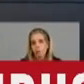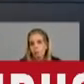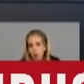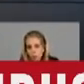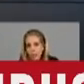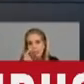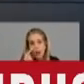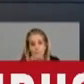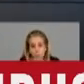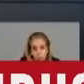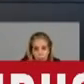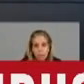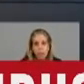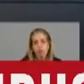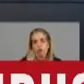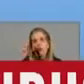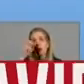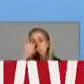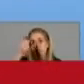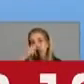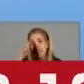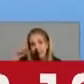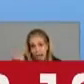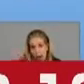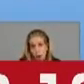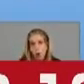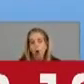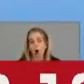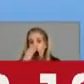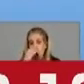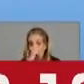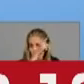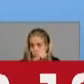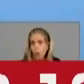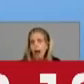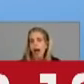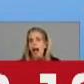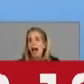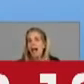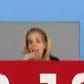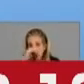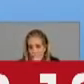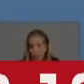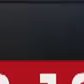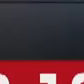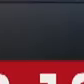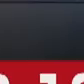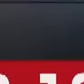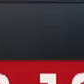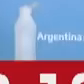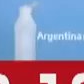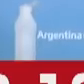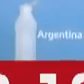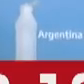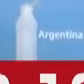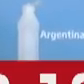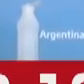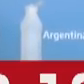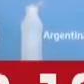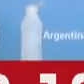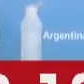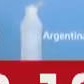que es alta en el AMBA en general. Ahora, ayer hablaba con representantes de distintas, de los tres distritos, digamos, en realidad de los dos distritos y